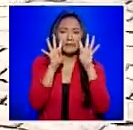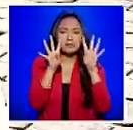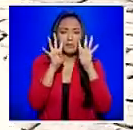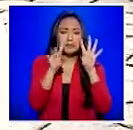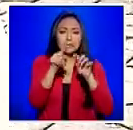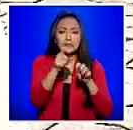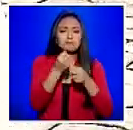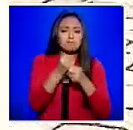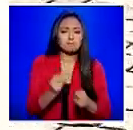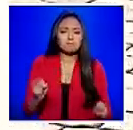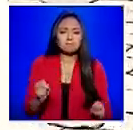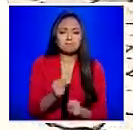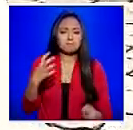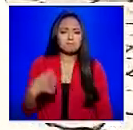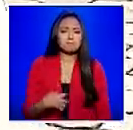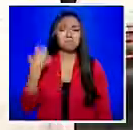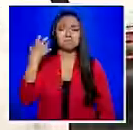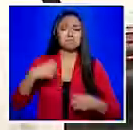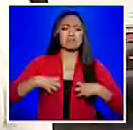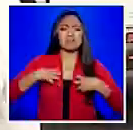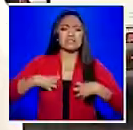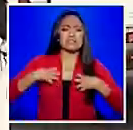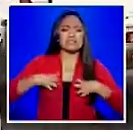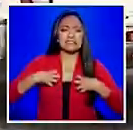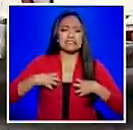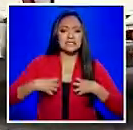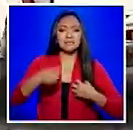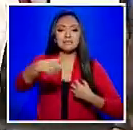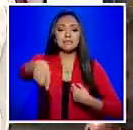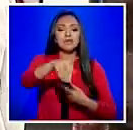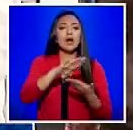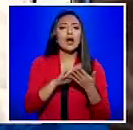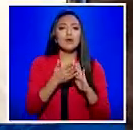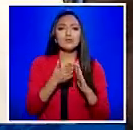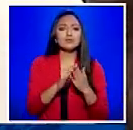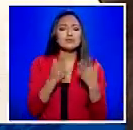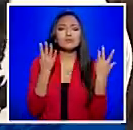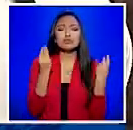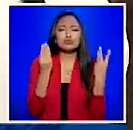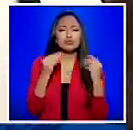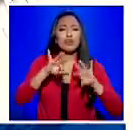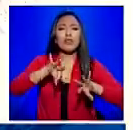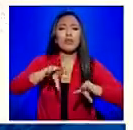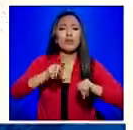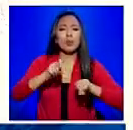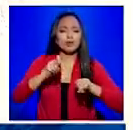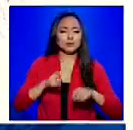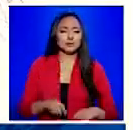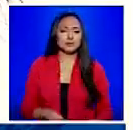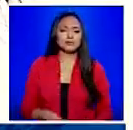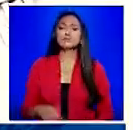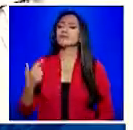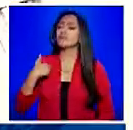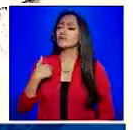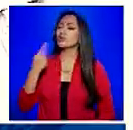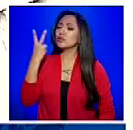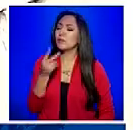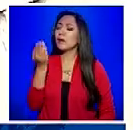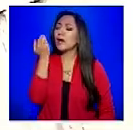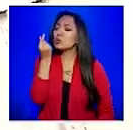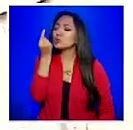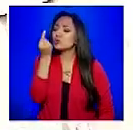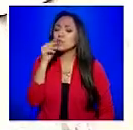es la impotencia, indignación y rabia que siente la comunidad ante los constantes ataques de la delincuencia. Nosotros también recién sacamos a